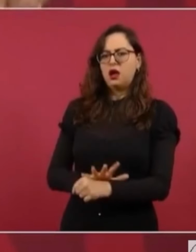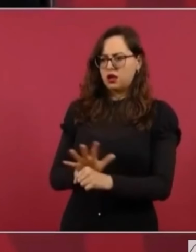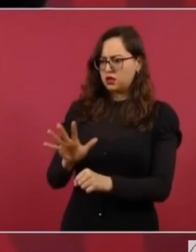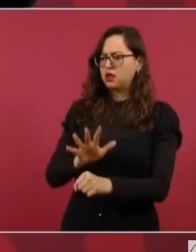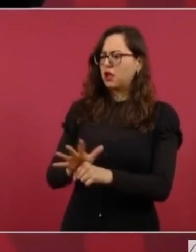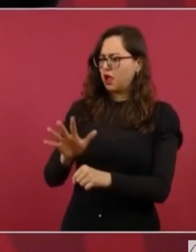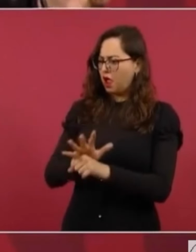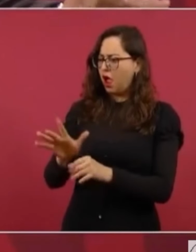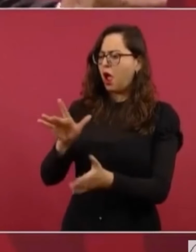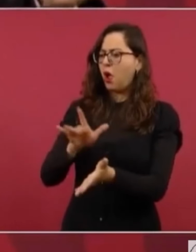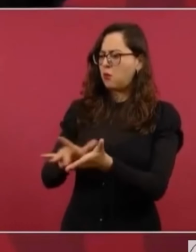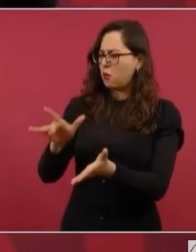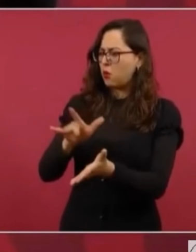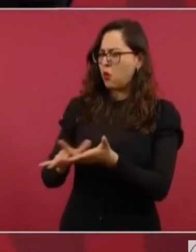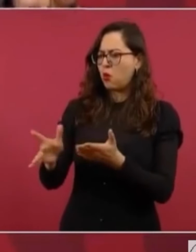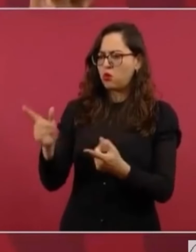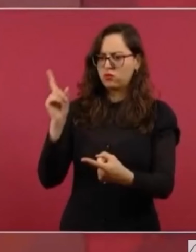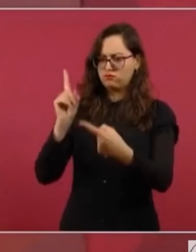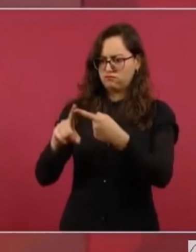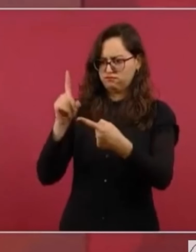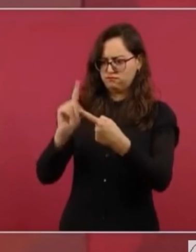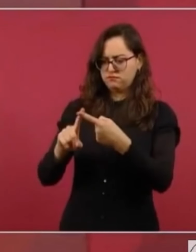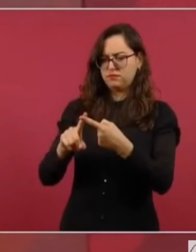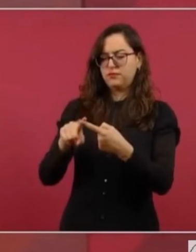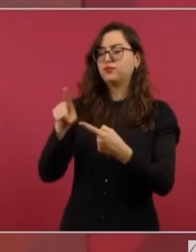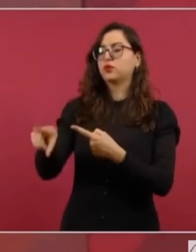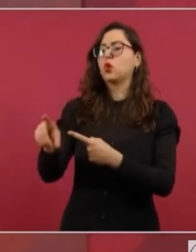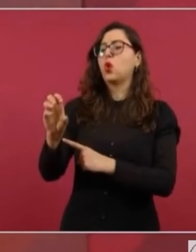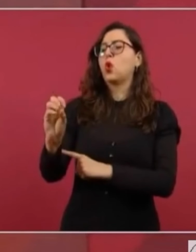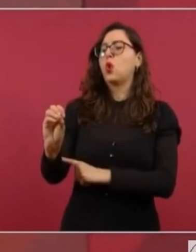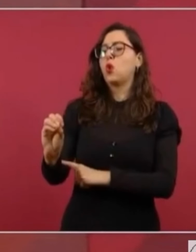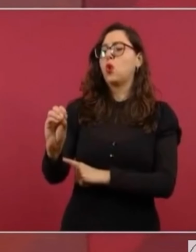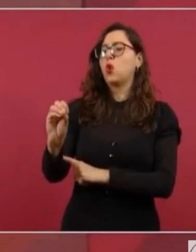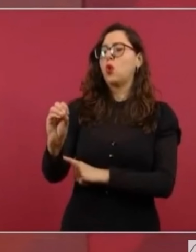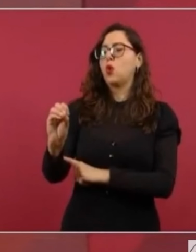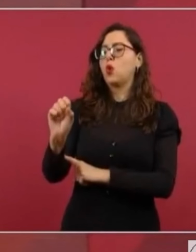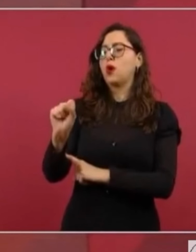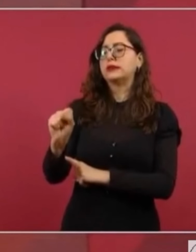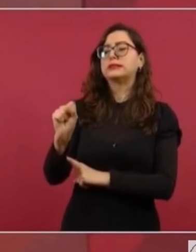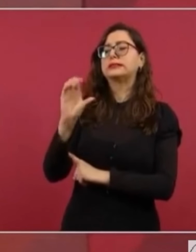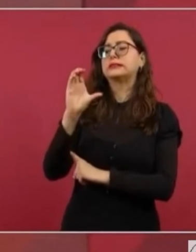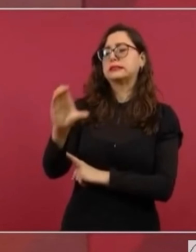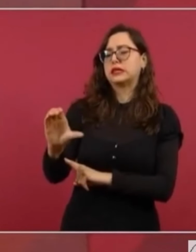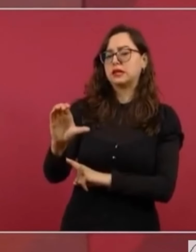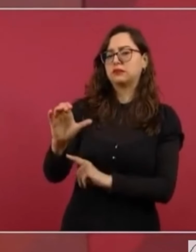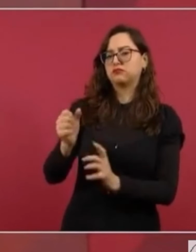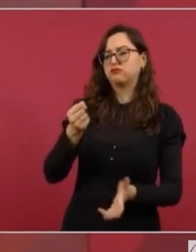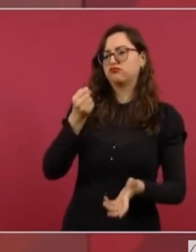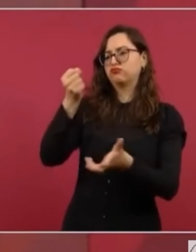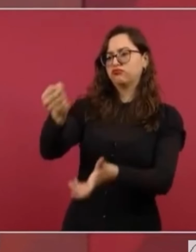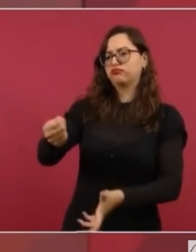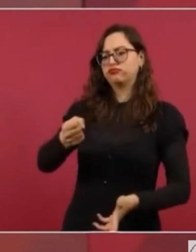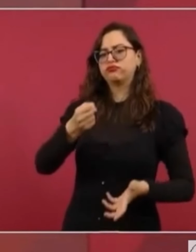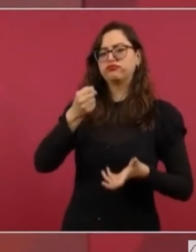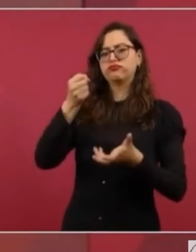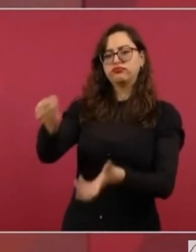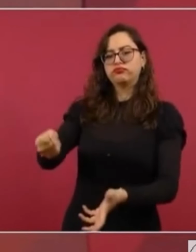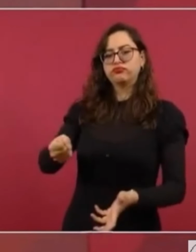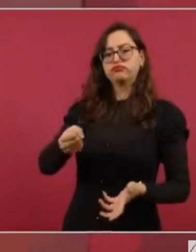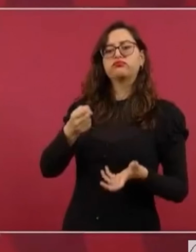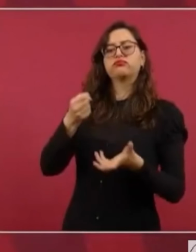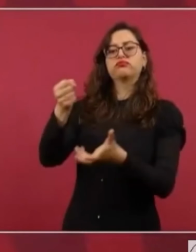es entregarles apoyos a organizaciones de la llamada sociedad civil, que nunca